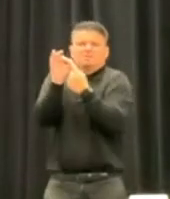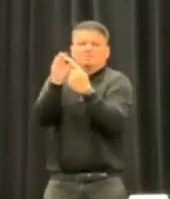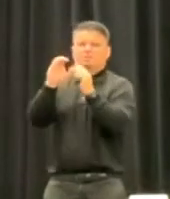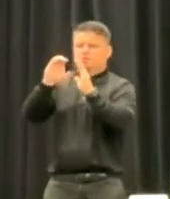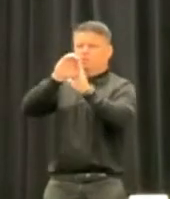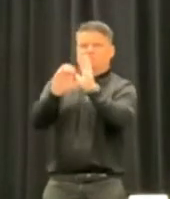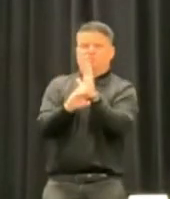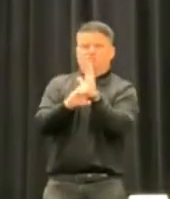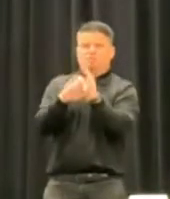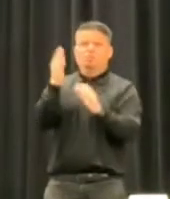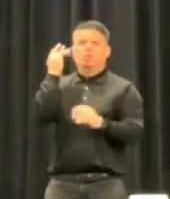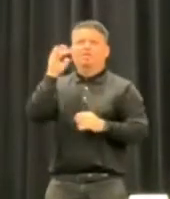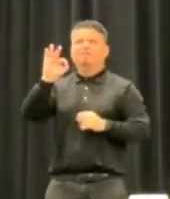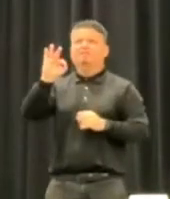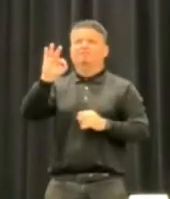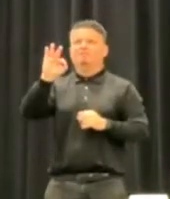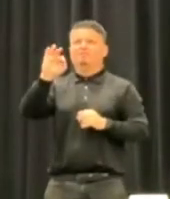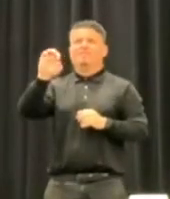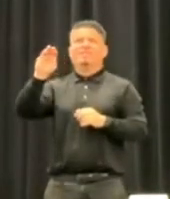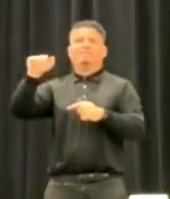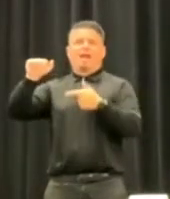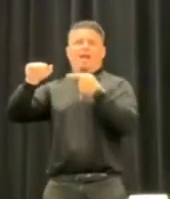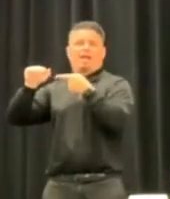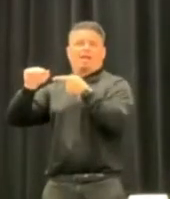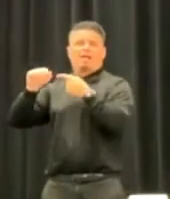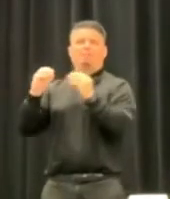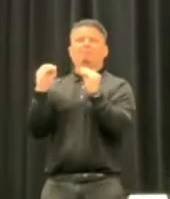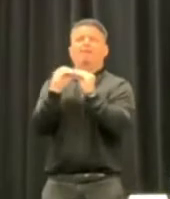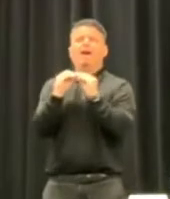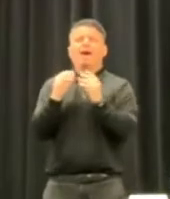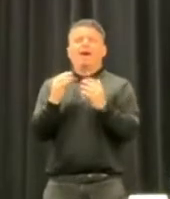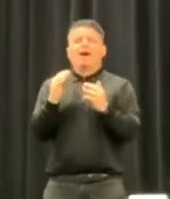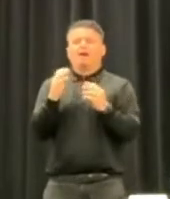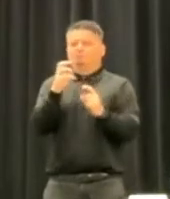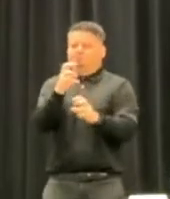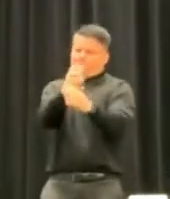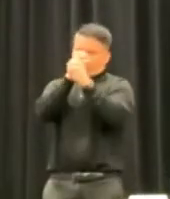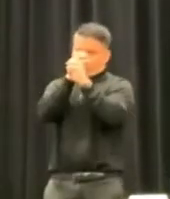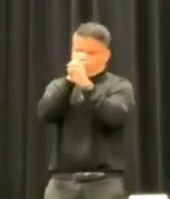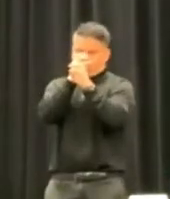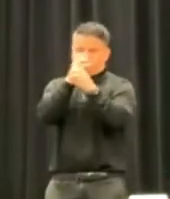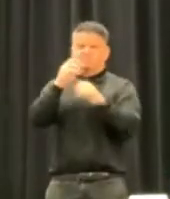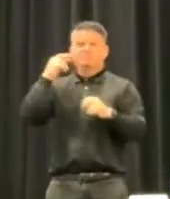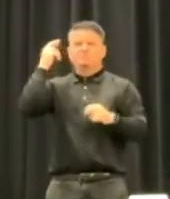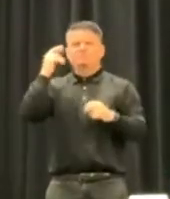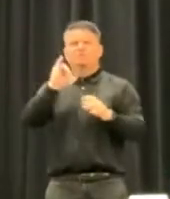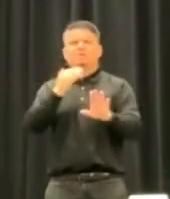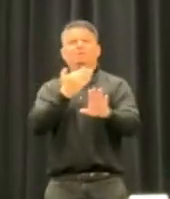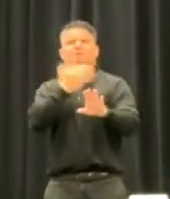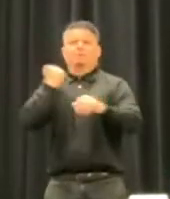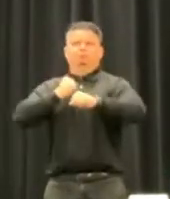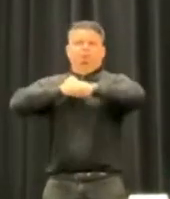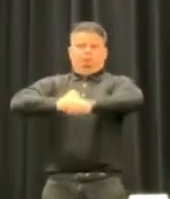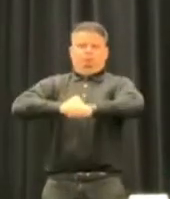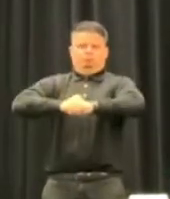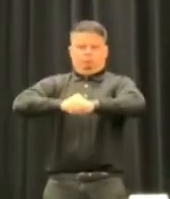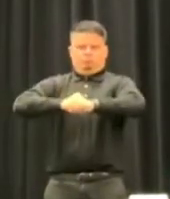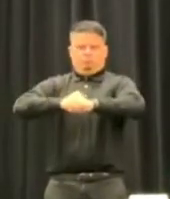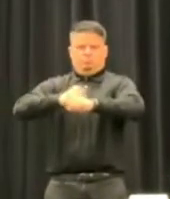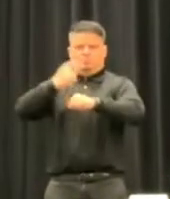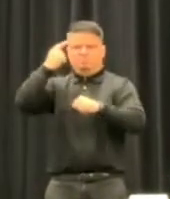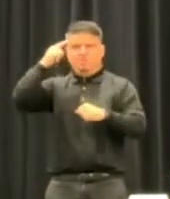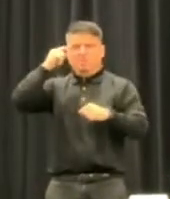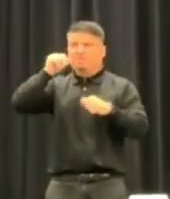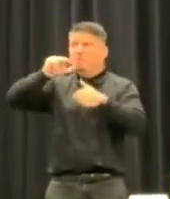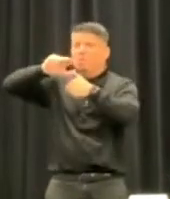feima para evitar que se construyan con mejor y más fuerte para evitar que otro la